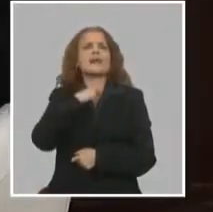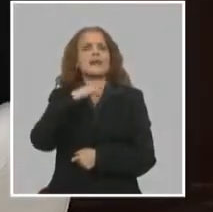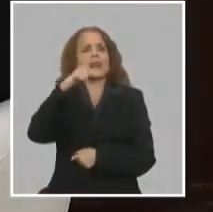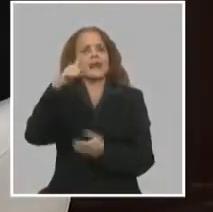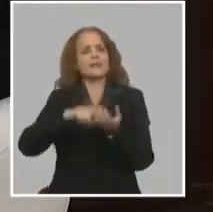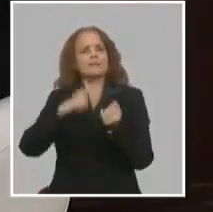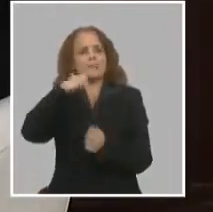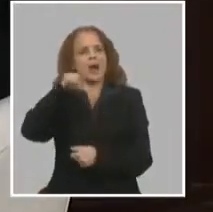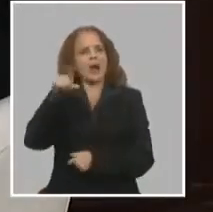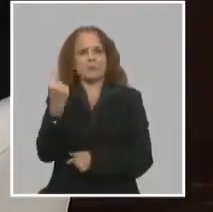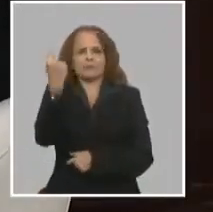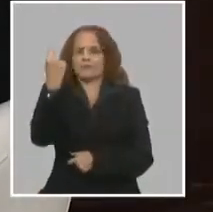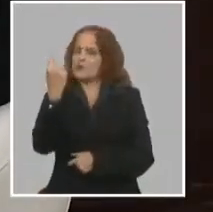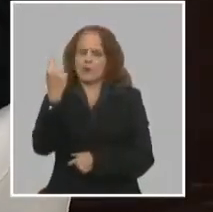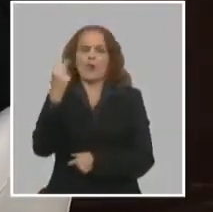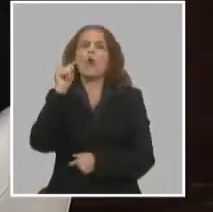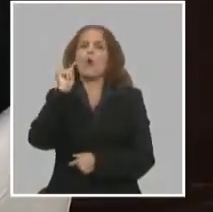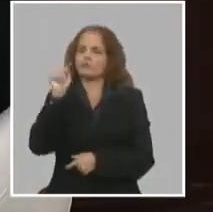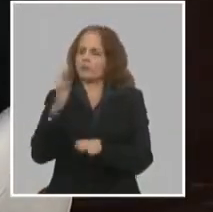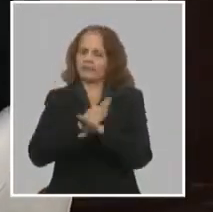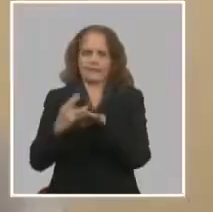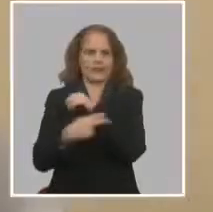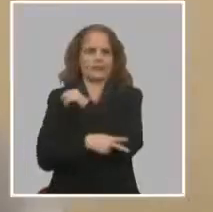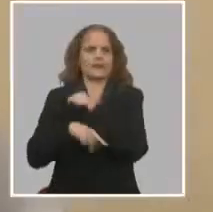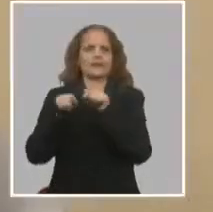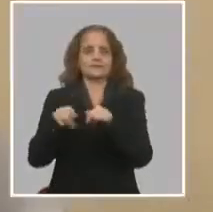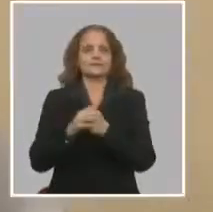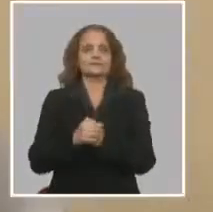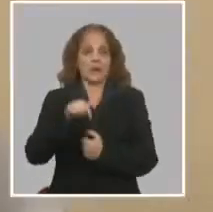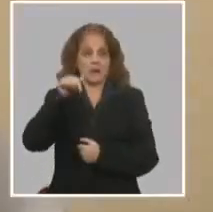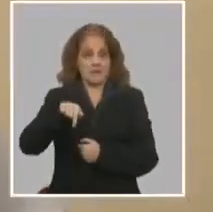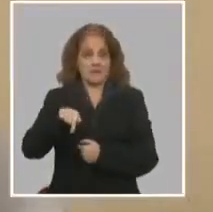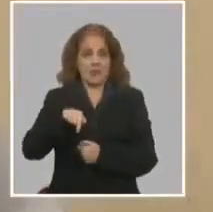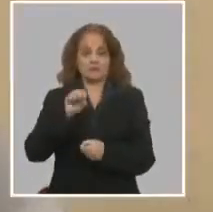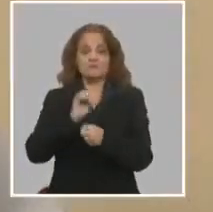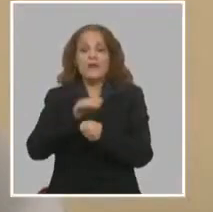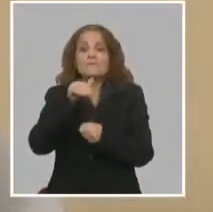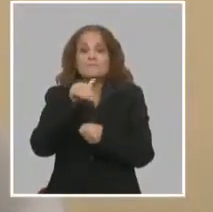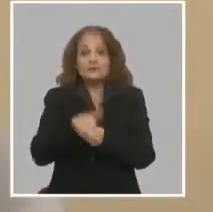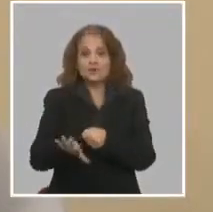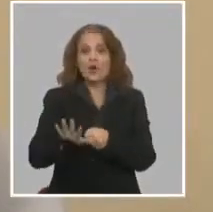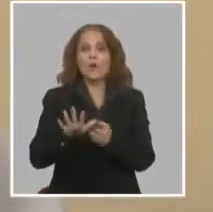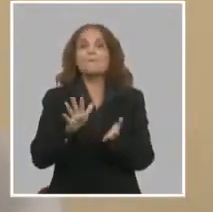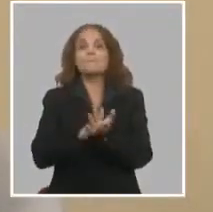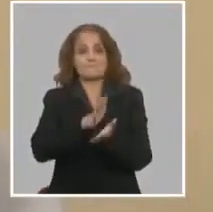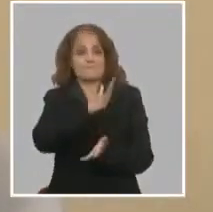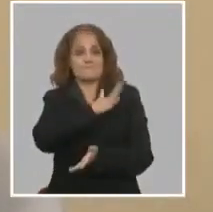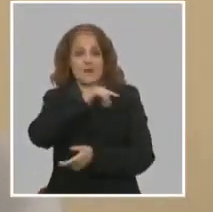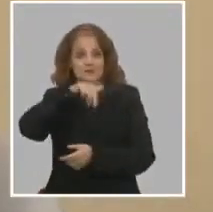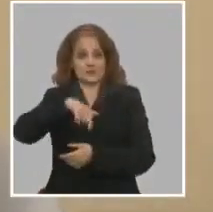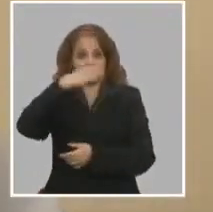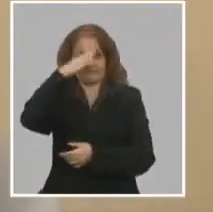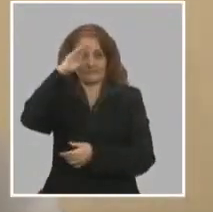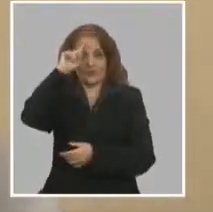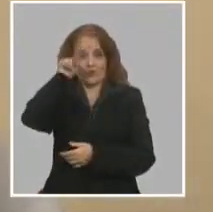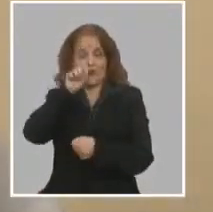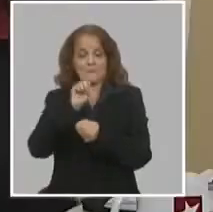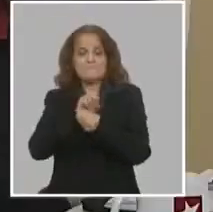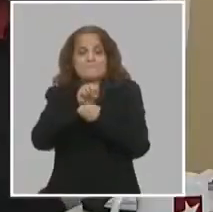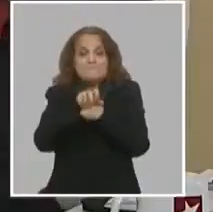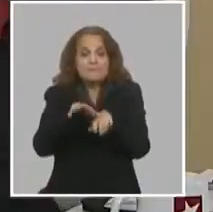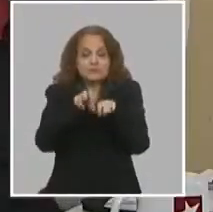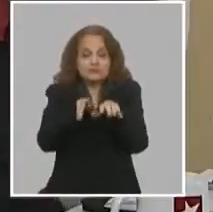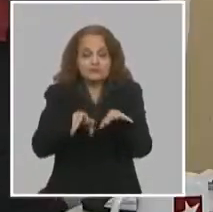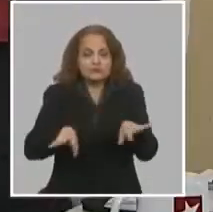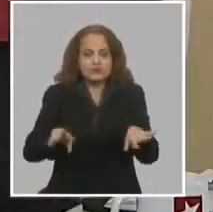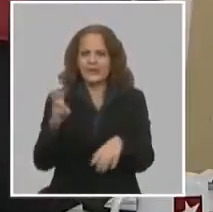la salud cubana la presencia de su mujer. Ahora, desde que comenzó la epidemia, el 12 de marzo, de este año, después que se dieron a conocer